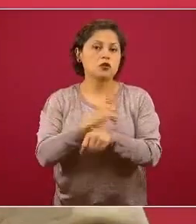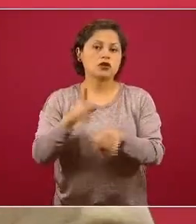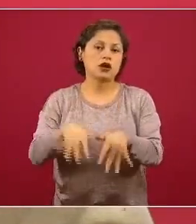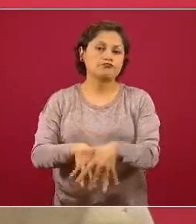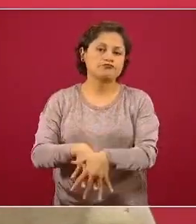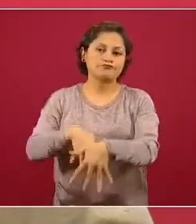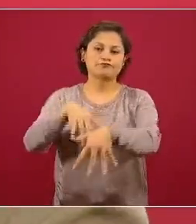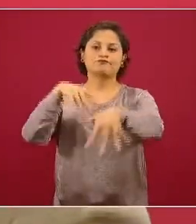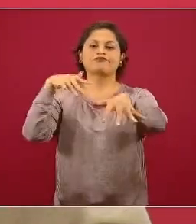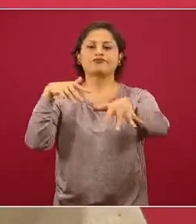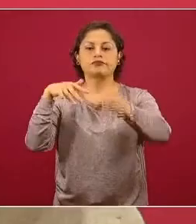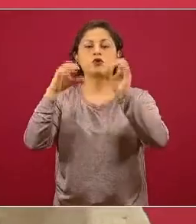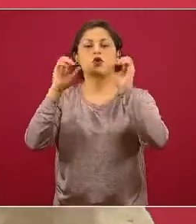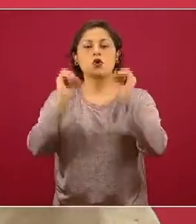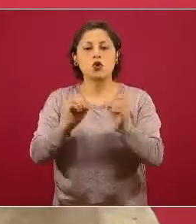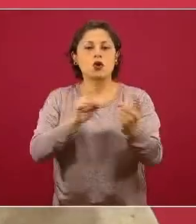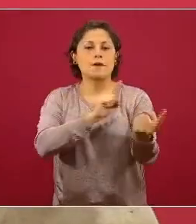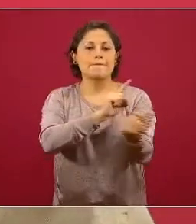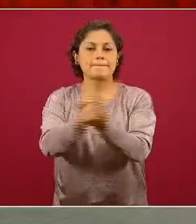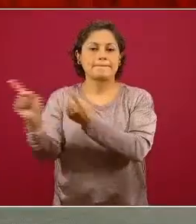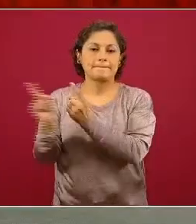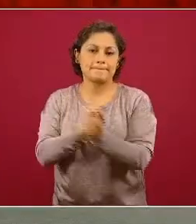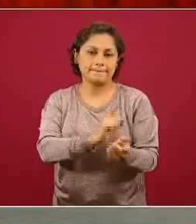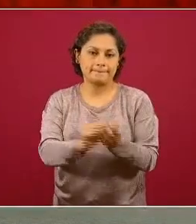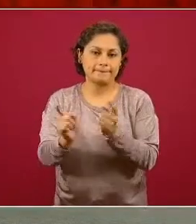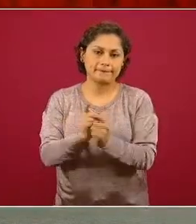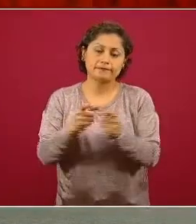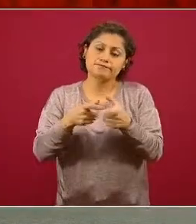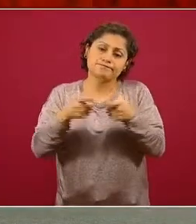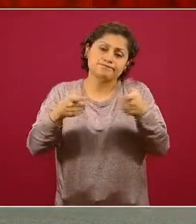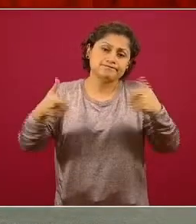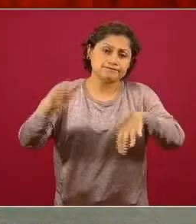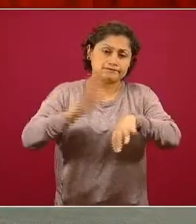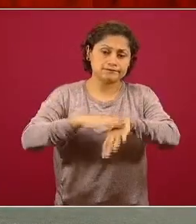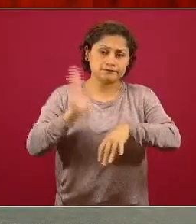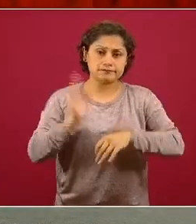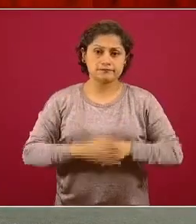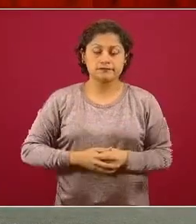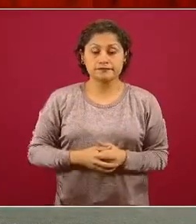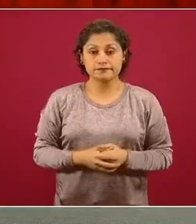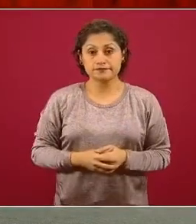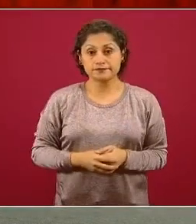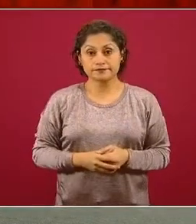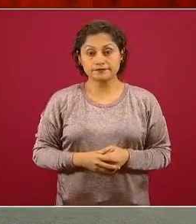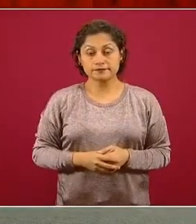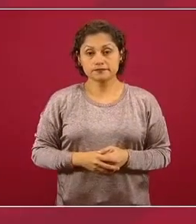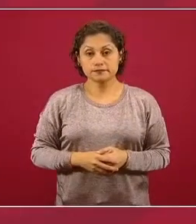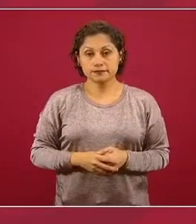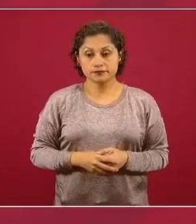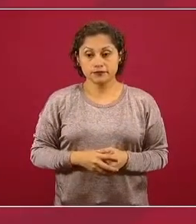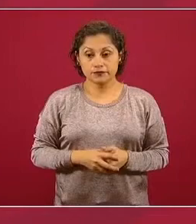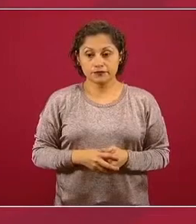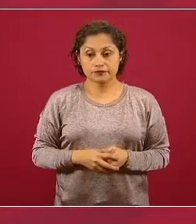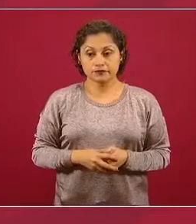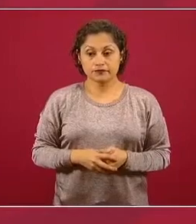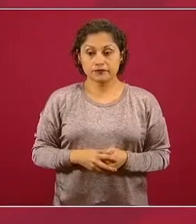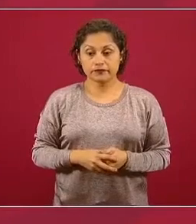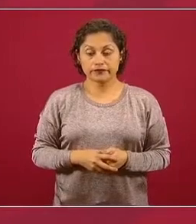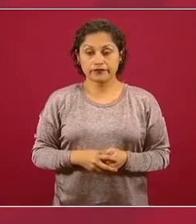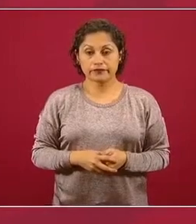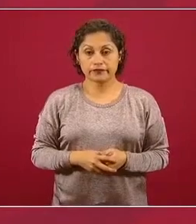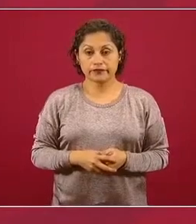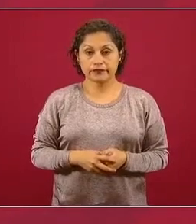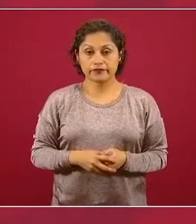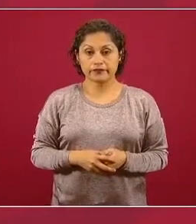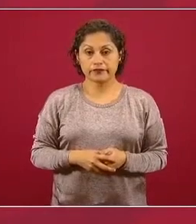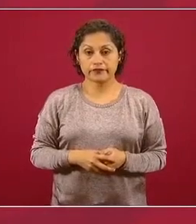los encuentros, que se multiplican factorialmente. Y si las personas